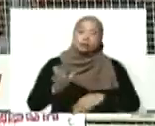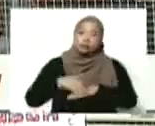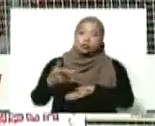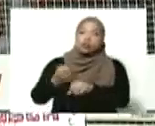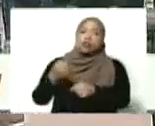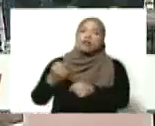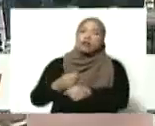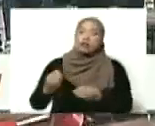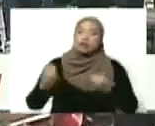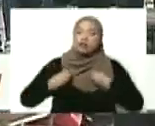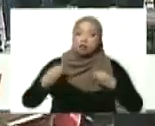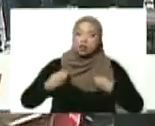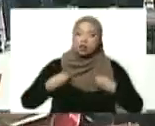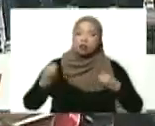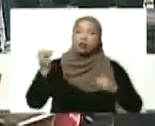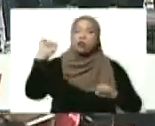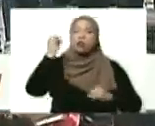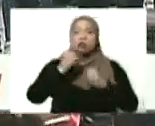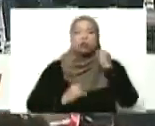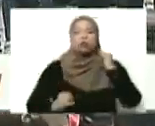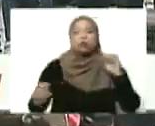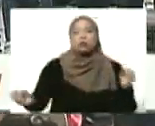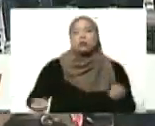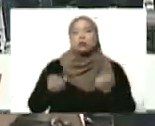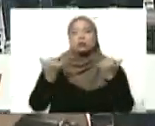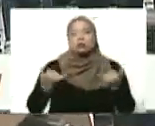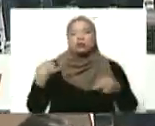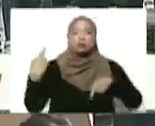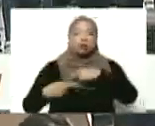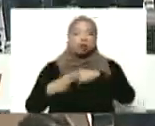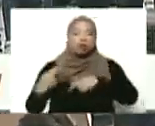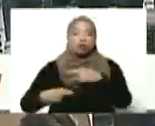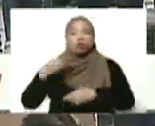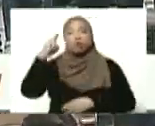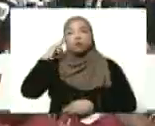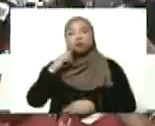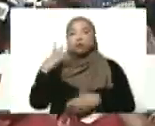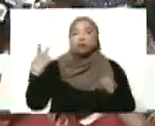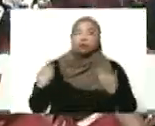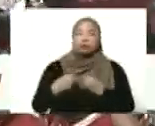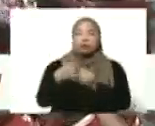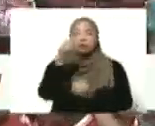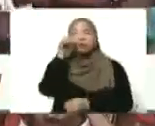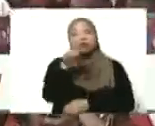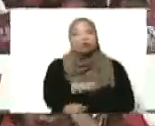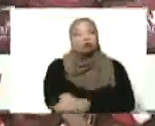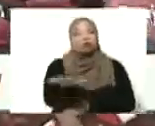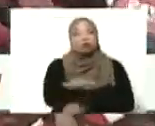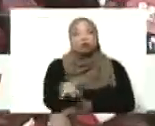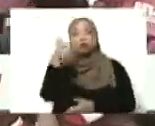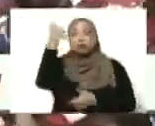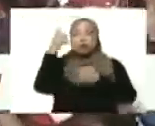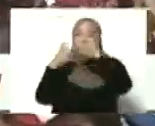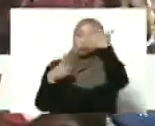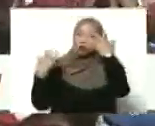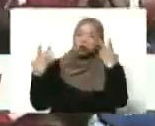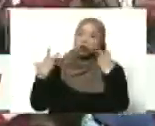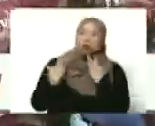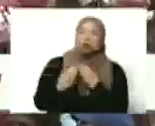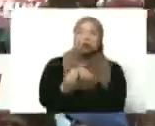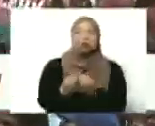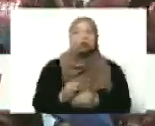vida. Hasta el último respiro de nuestra vida estaremos con la revolución bolivariana, junto al pueblo, junto a Chávez, junto a